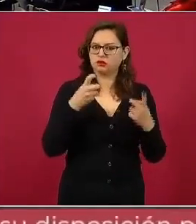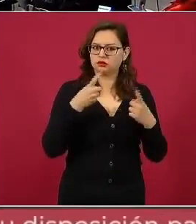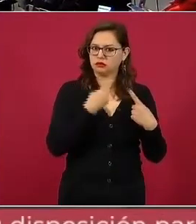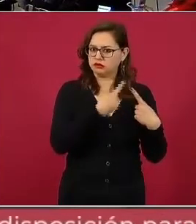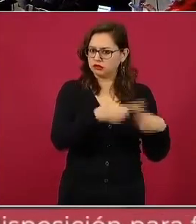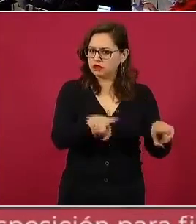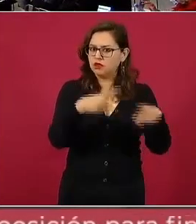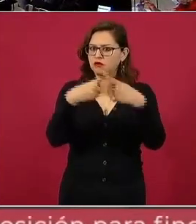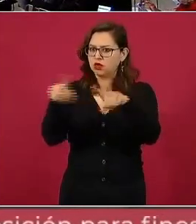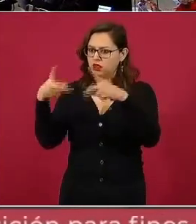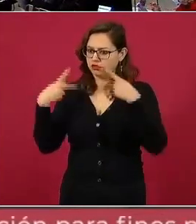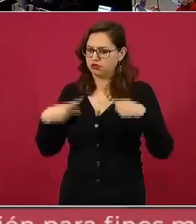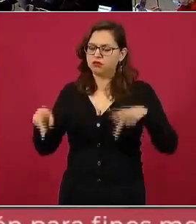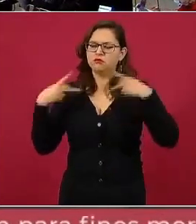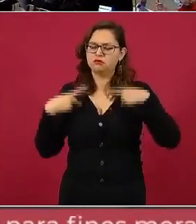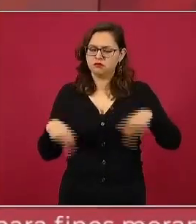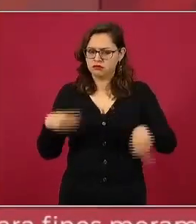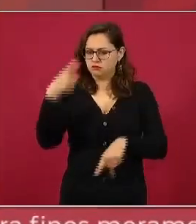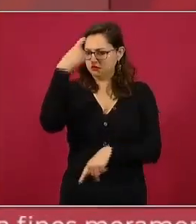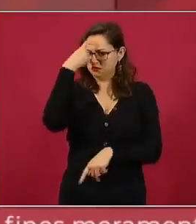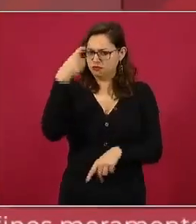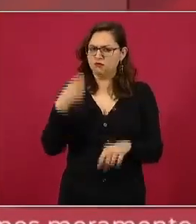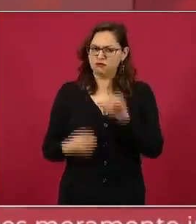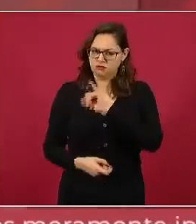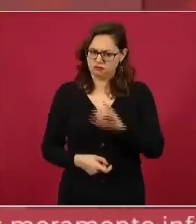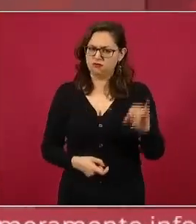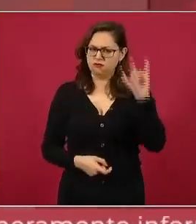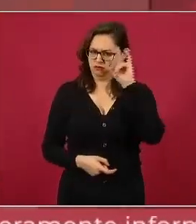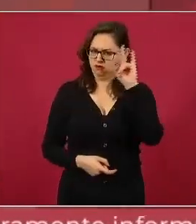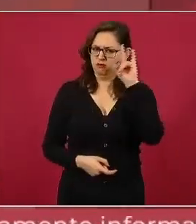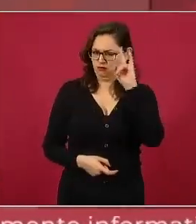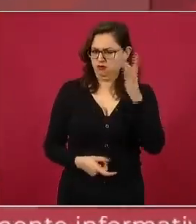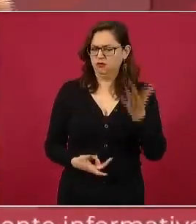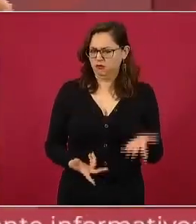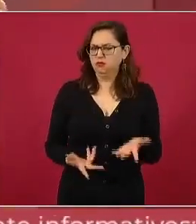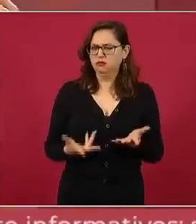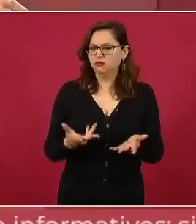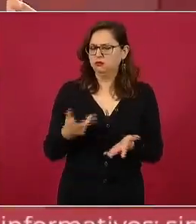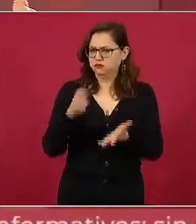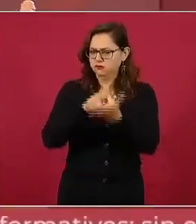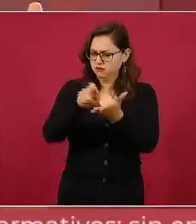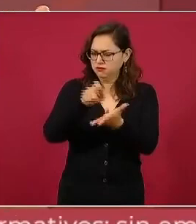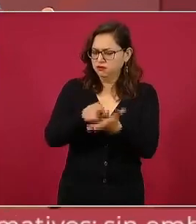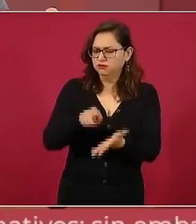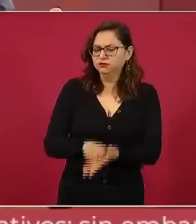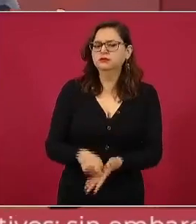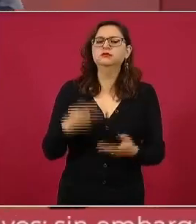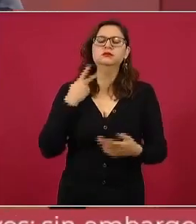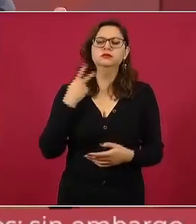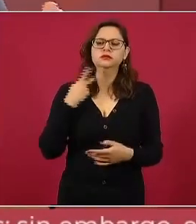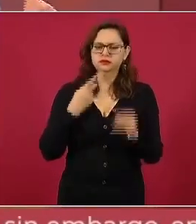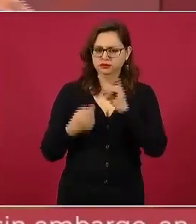de izquierda y gente consecuente. Entonces tenían